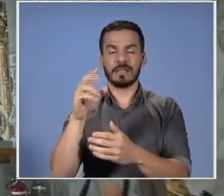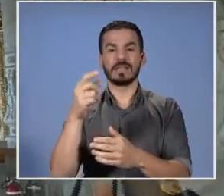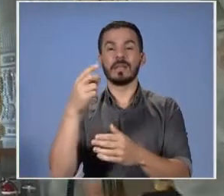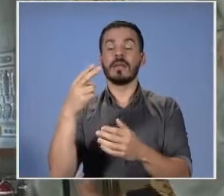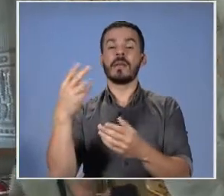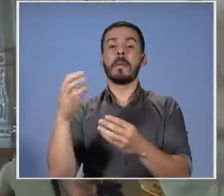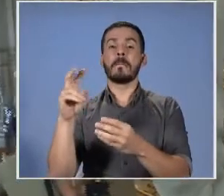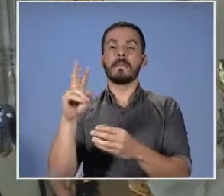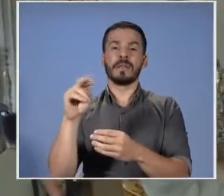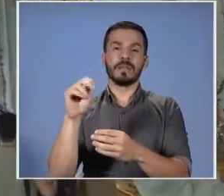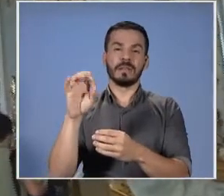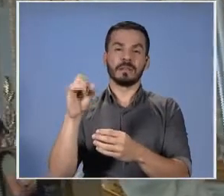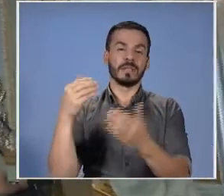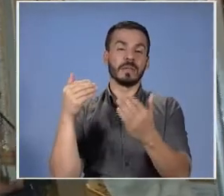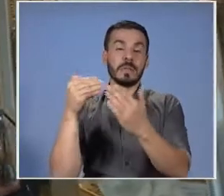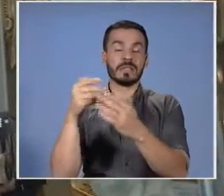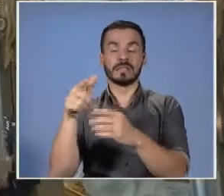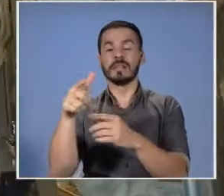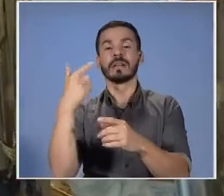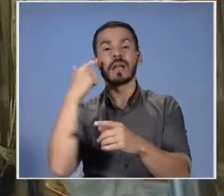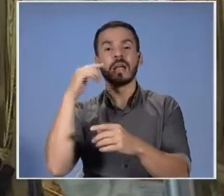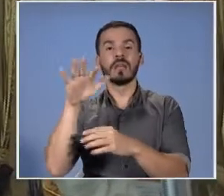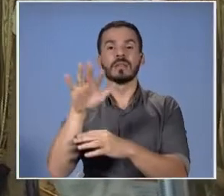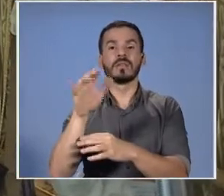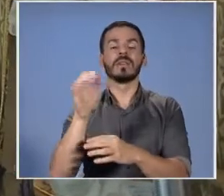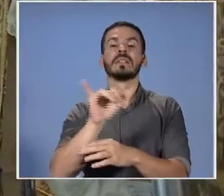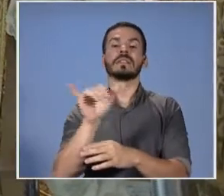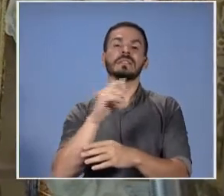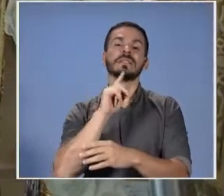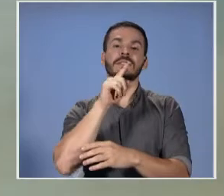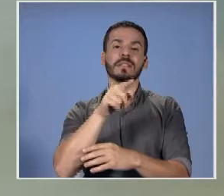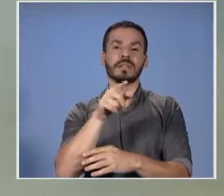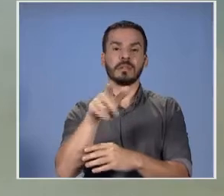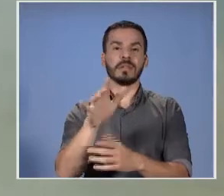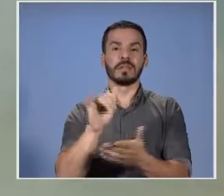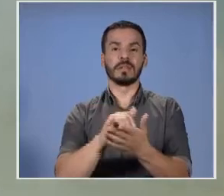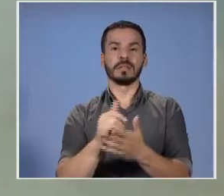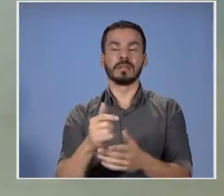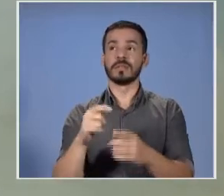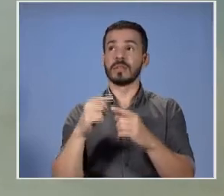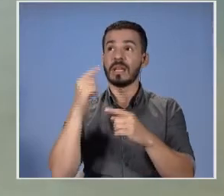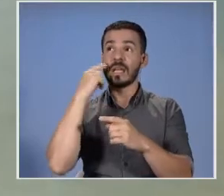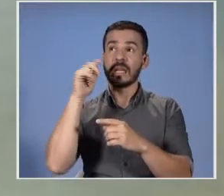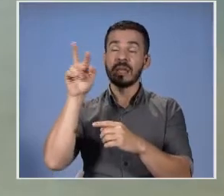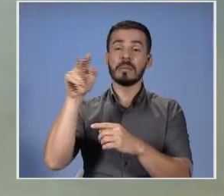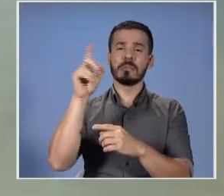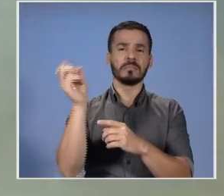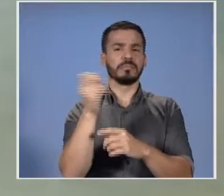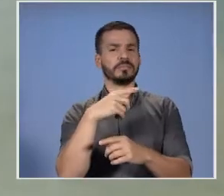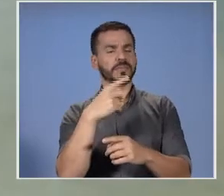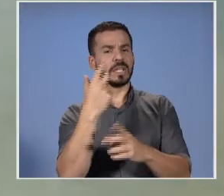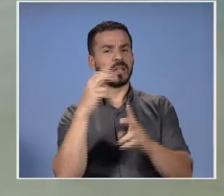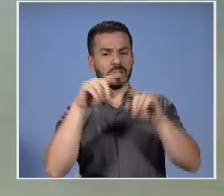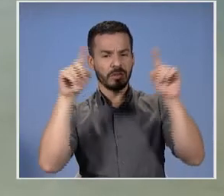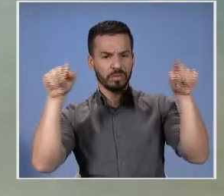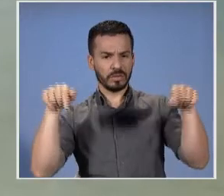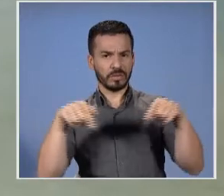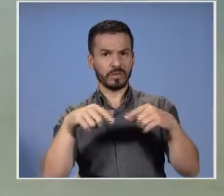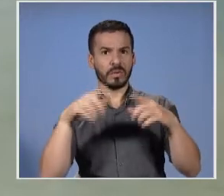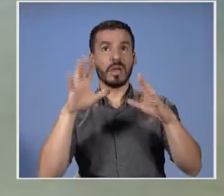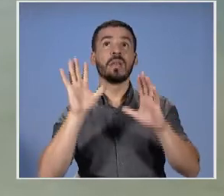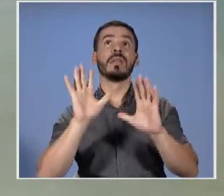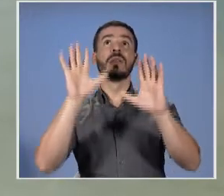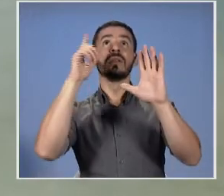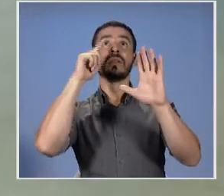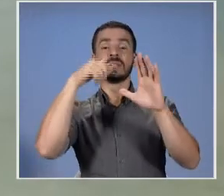gran influencia que hay en la parte exterior del edificio, y ciertamente hay una articulación. Y sobre esos cuadros que engalanan el techo del